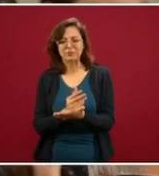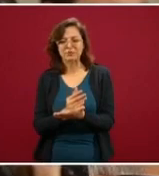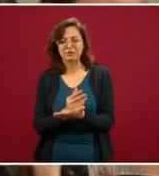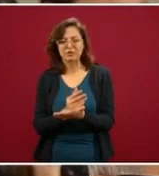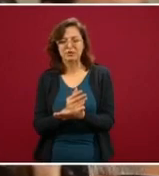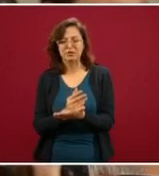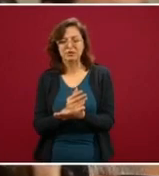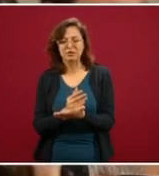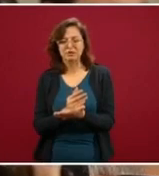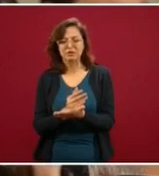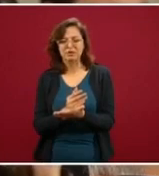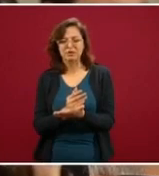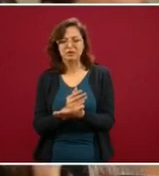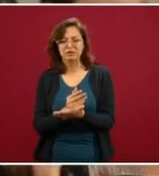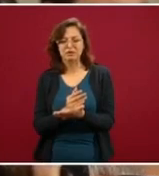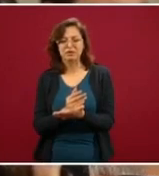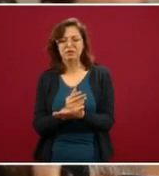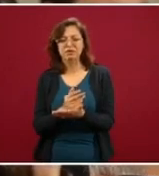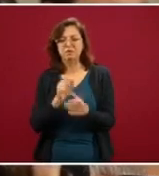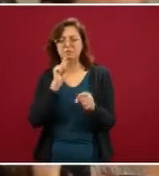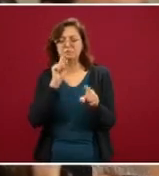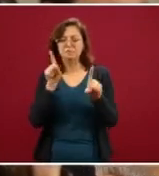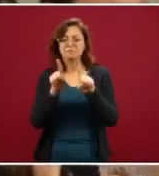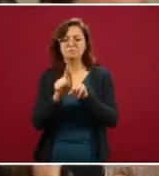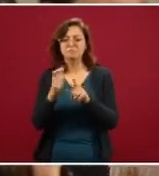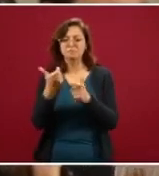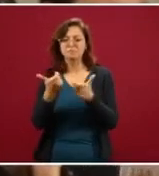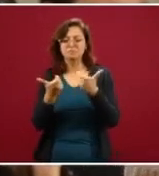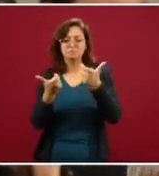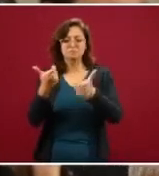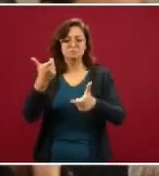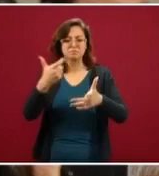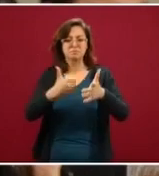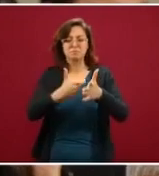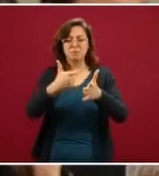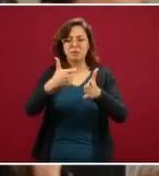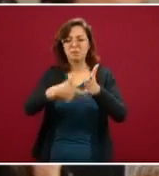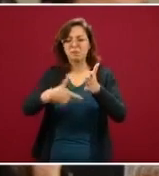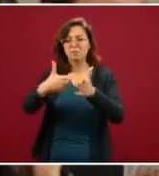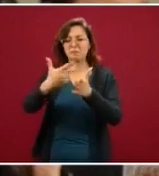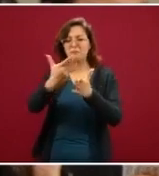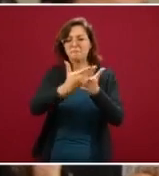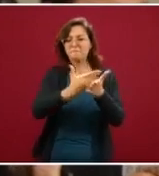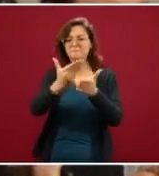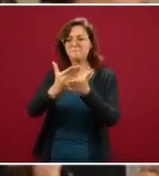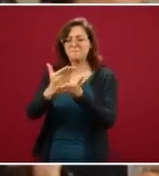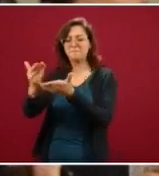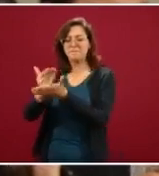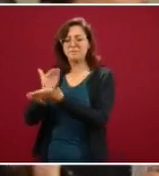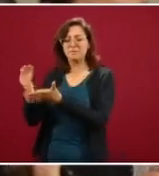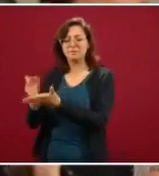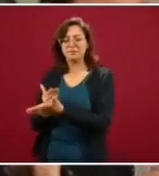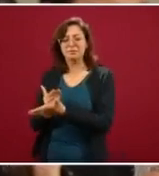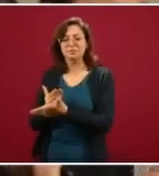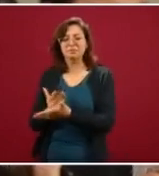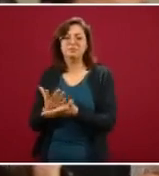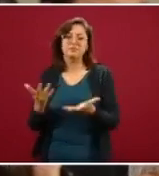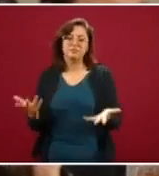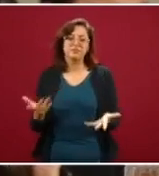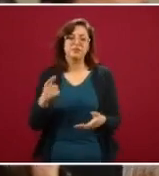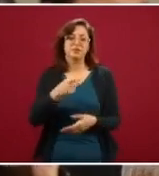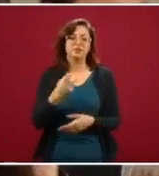Y bueno, el decremento de los precios que ya señaló atinadamente el señor presidente, que gracias a la política pública